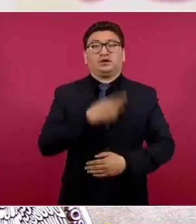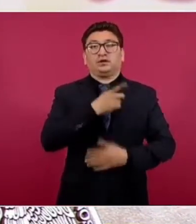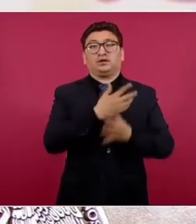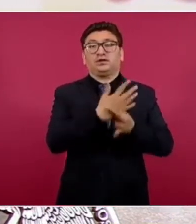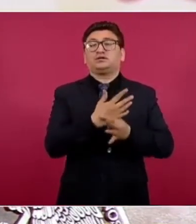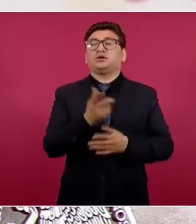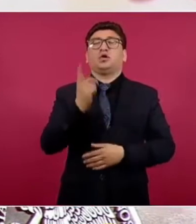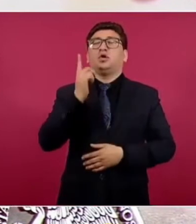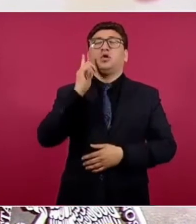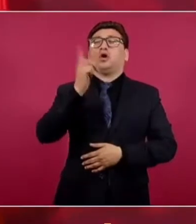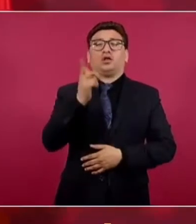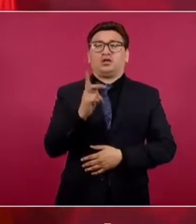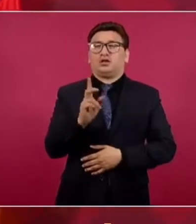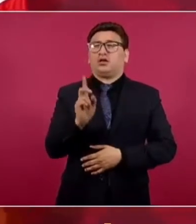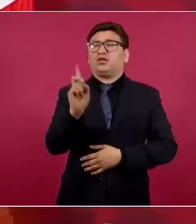y el domingo